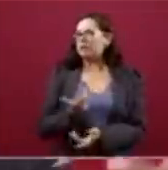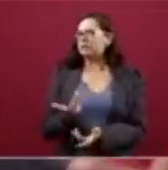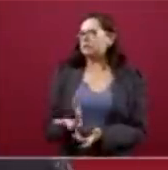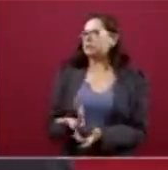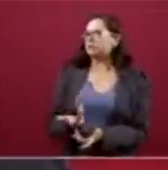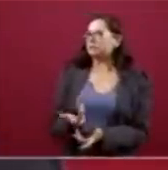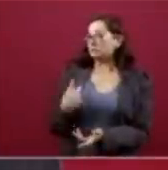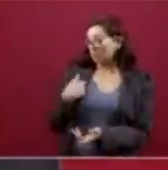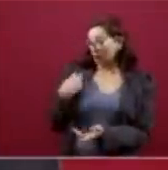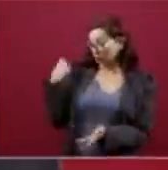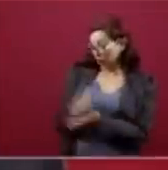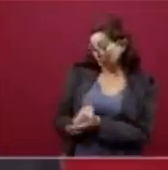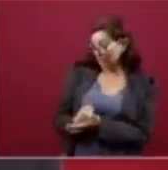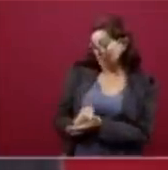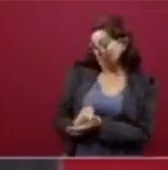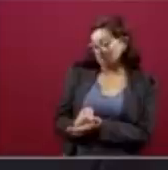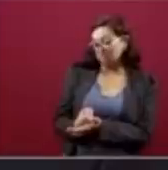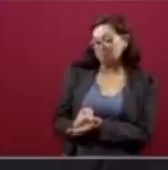eso,